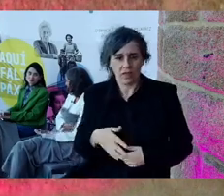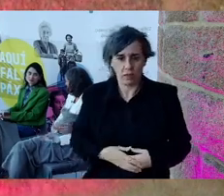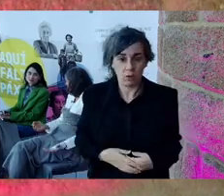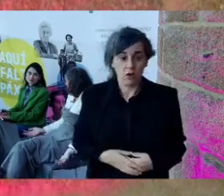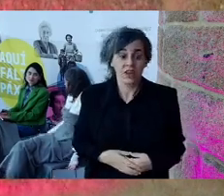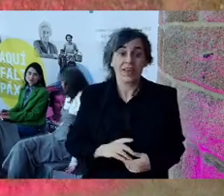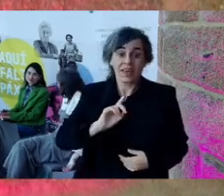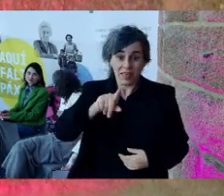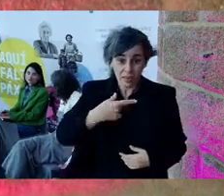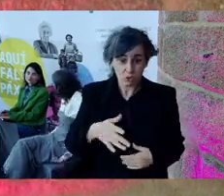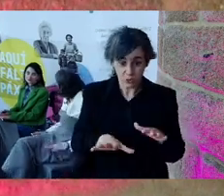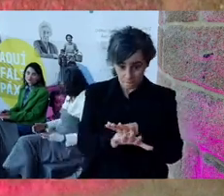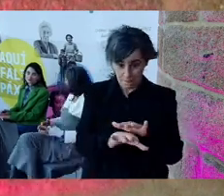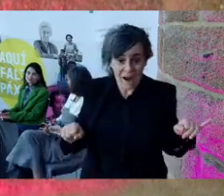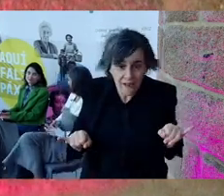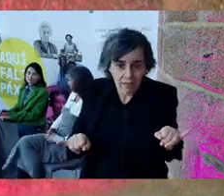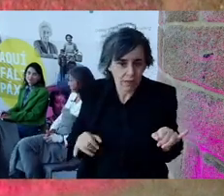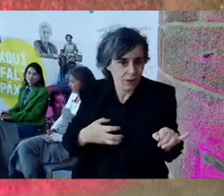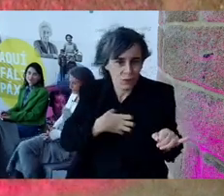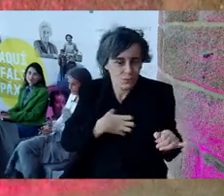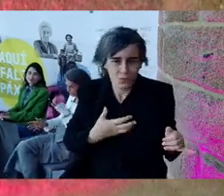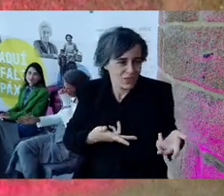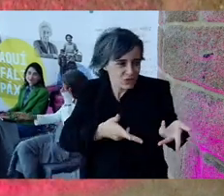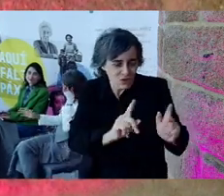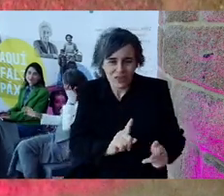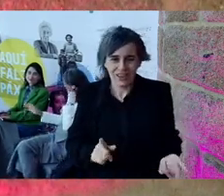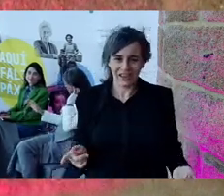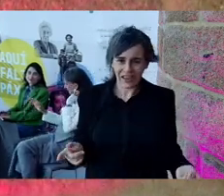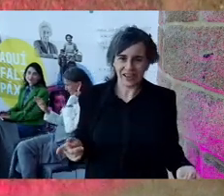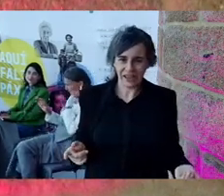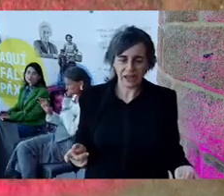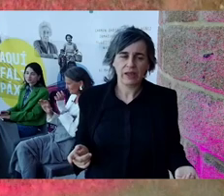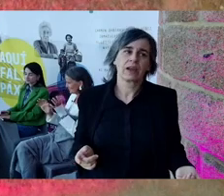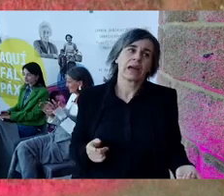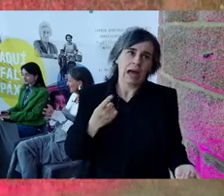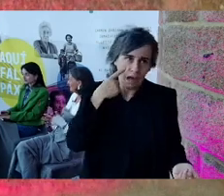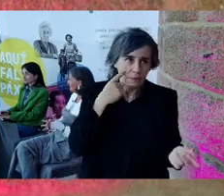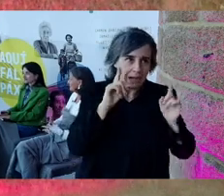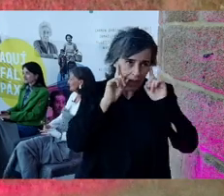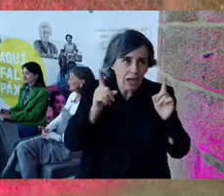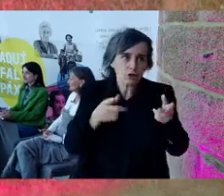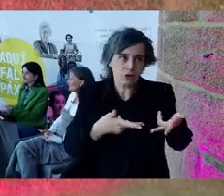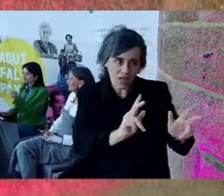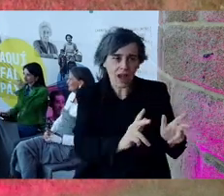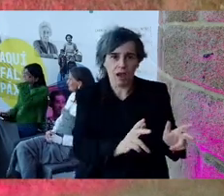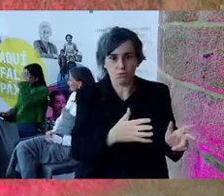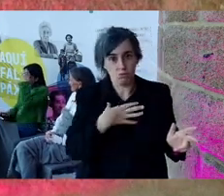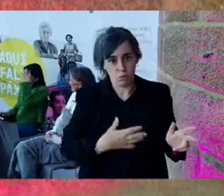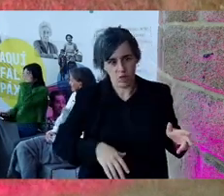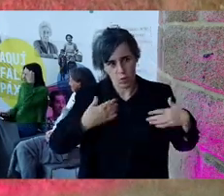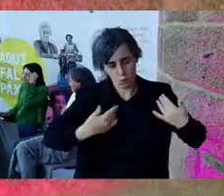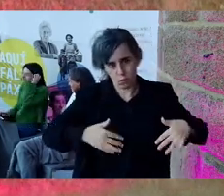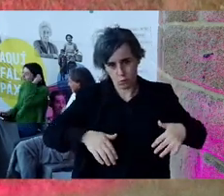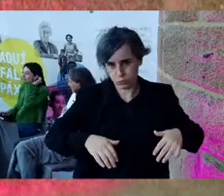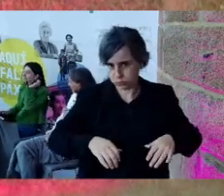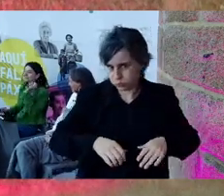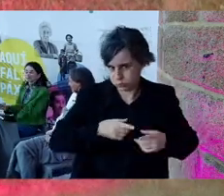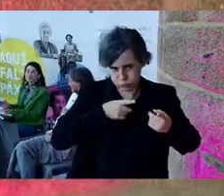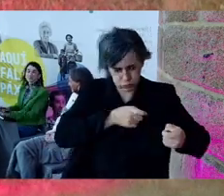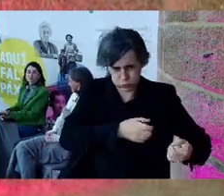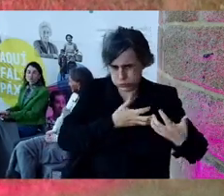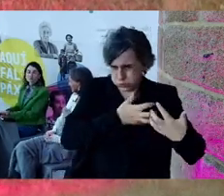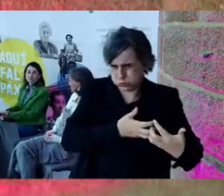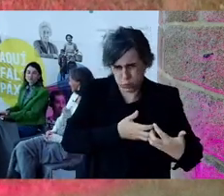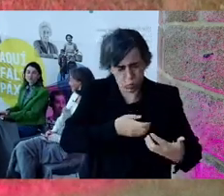dejaran cobrarse cumplida venganza, que era lo que ella quería, y a lo que, a ver, que habría sido un baño de sangre, habría sido una barbaridad, pero qué